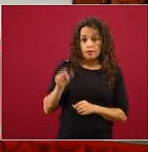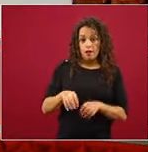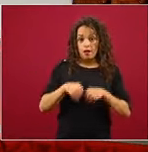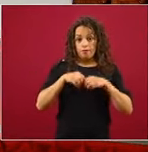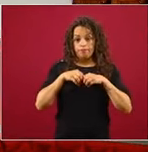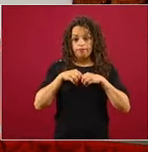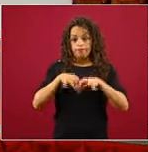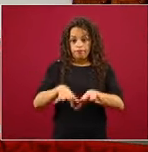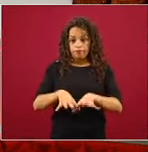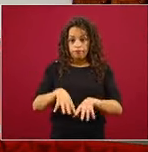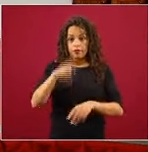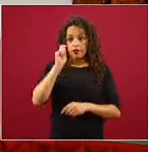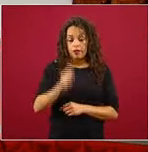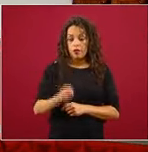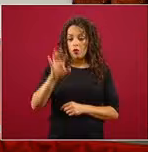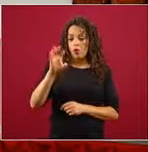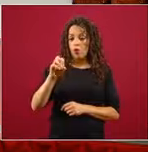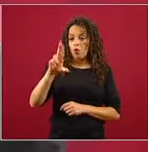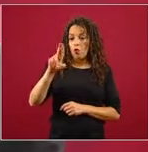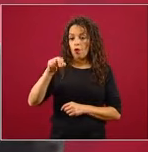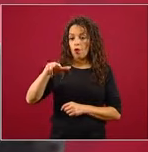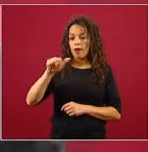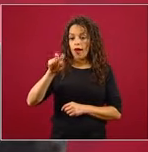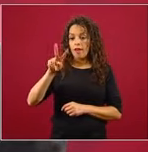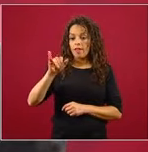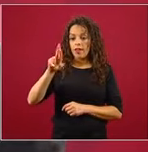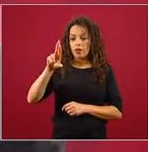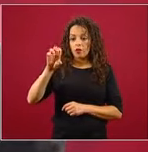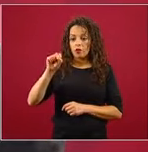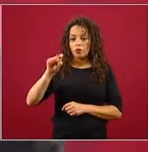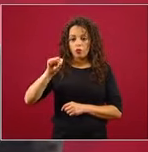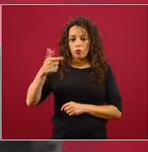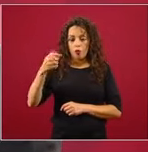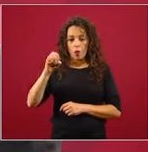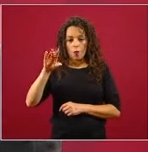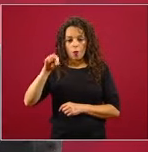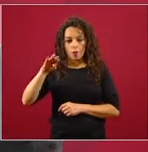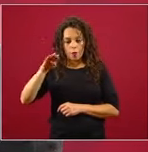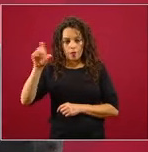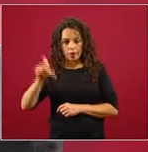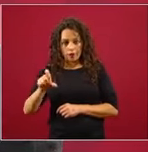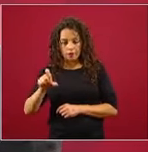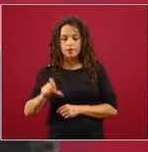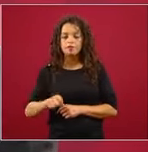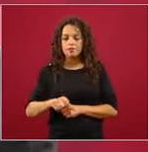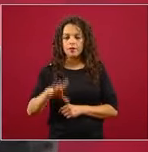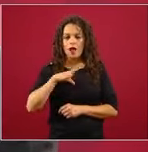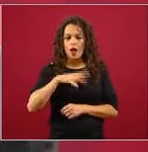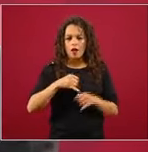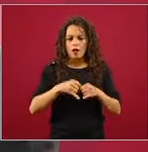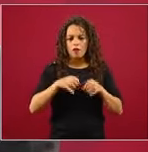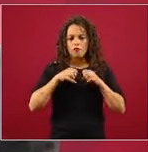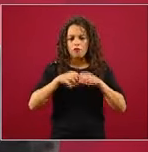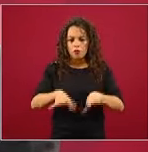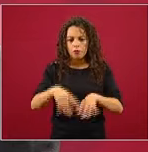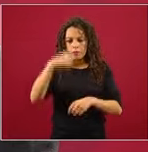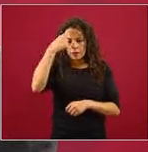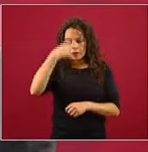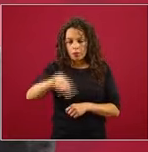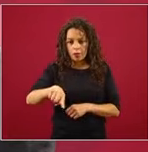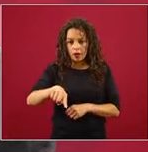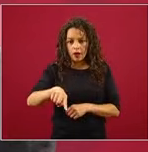oficial coronavirus.gov.mx lineamientos técnicos para el retorno seguro de personas que